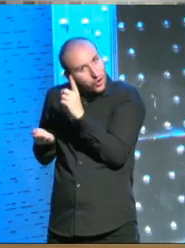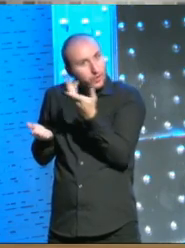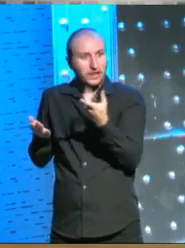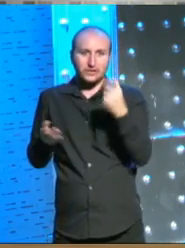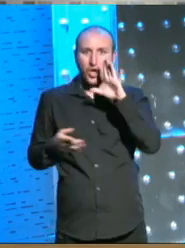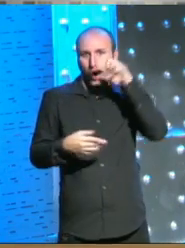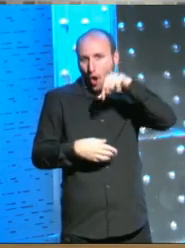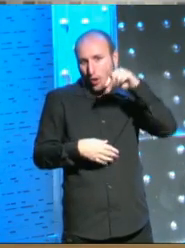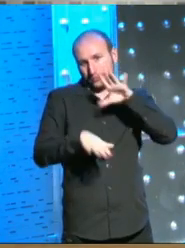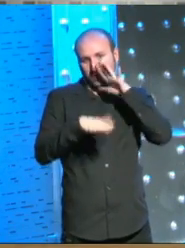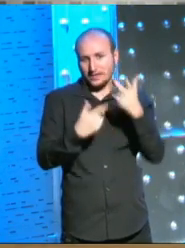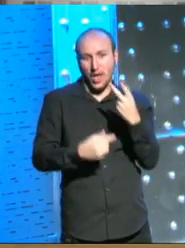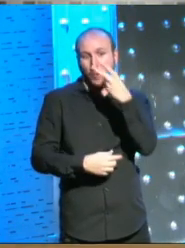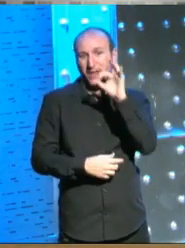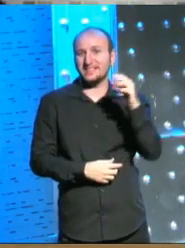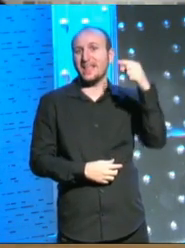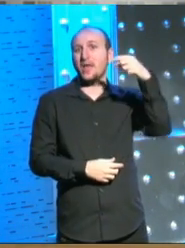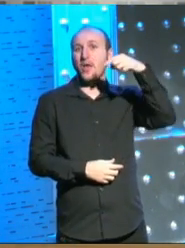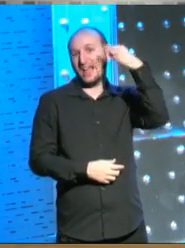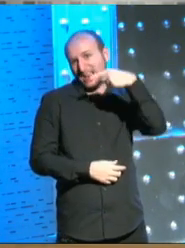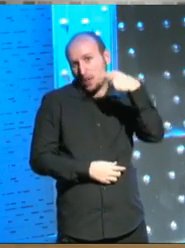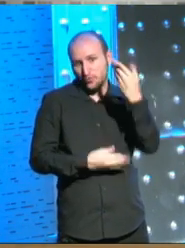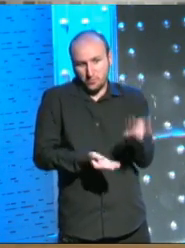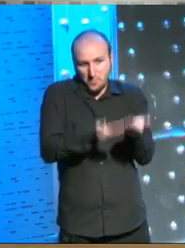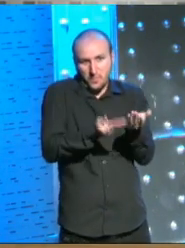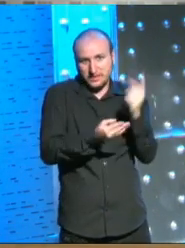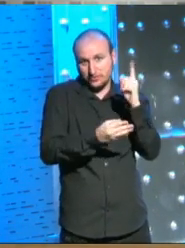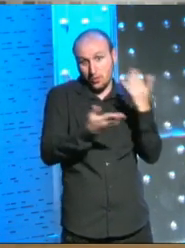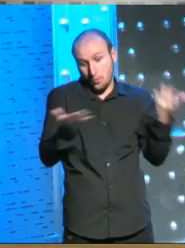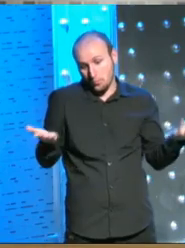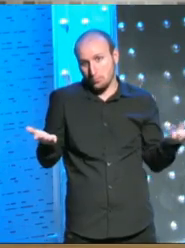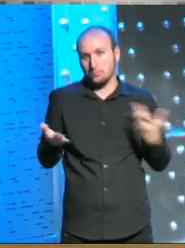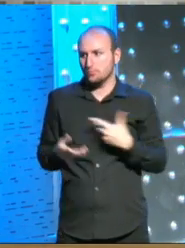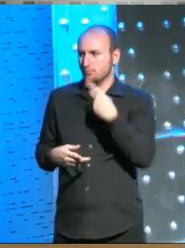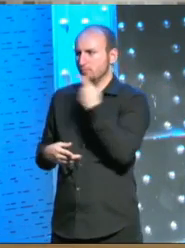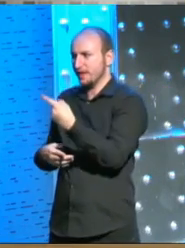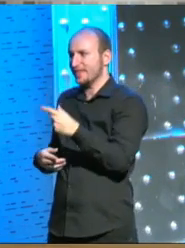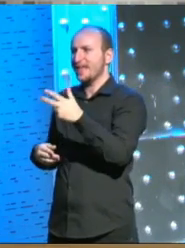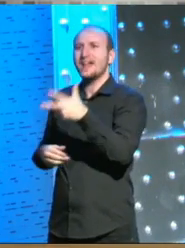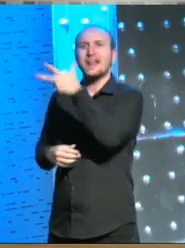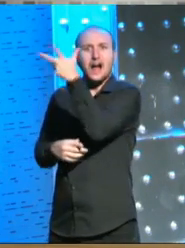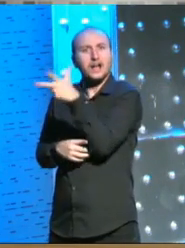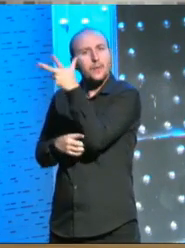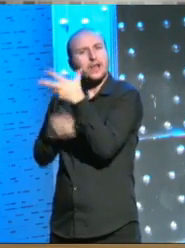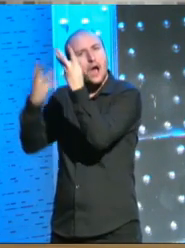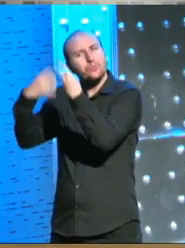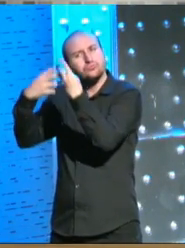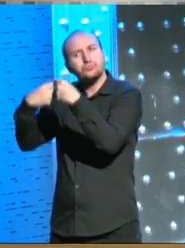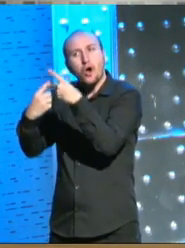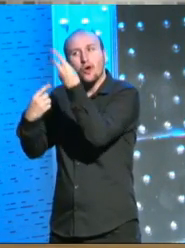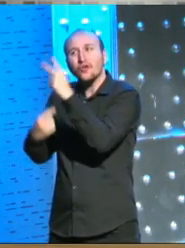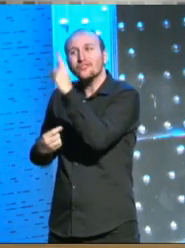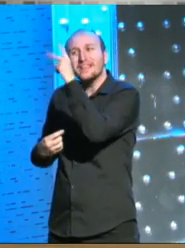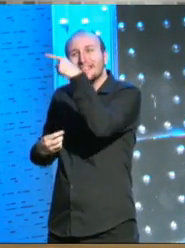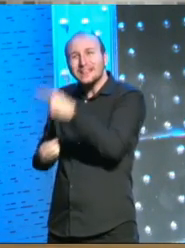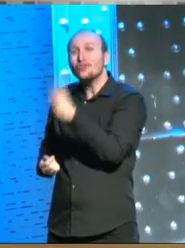bolsillo cámaras que pesan 20 gramos, o 50 gramos, ¿no? Pero en fin, la cámara Eclair, que solo pesa 2 kilos,